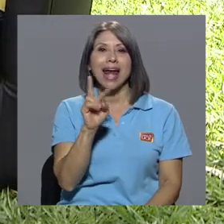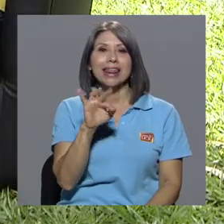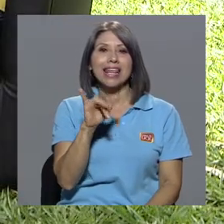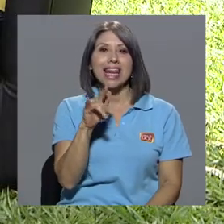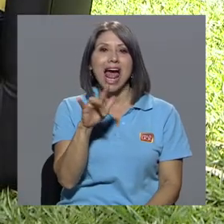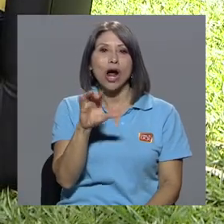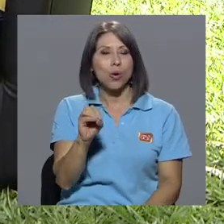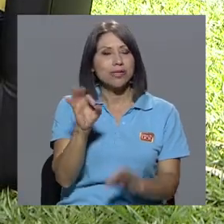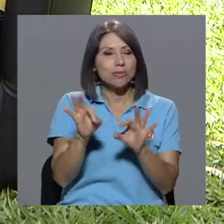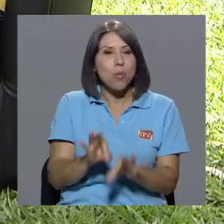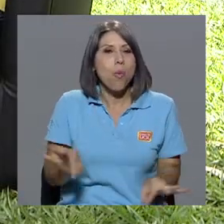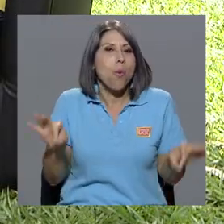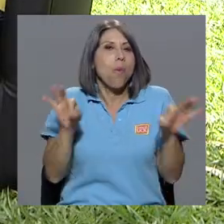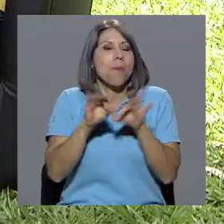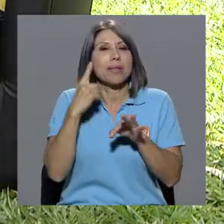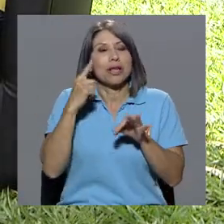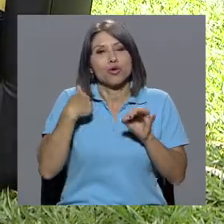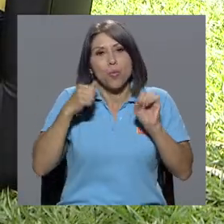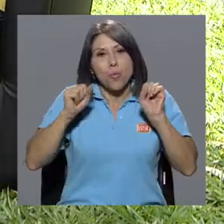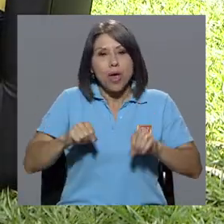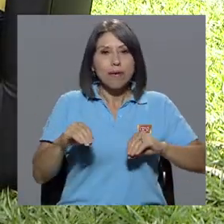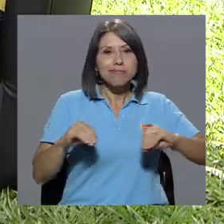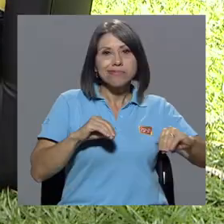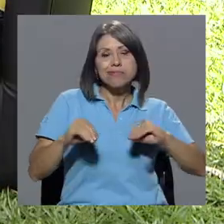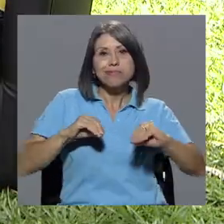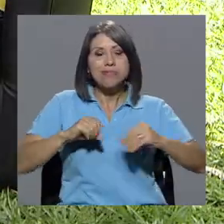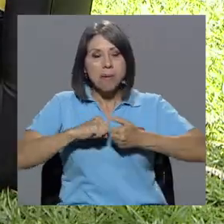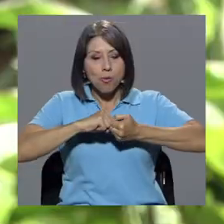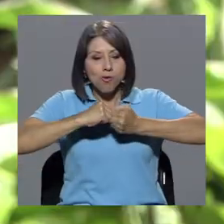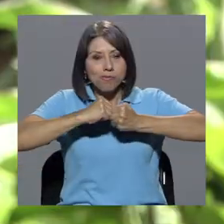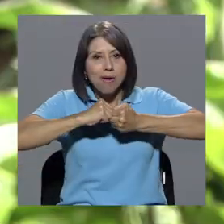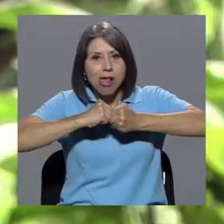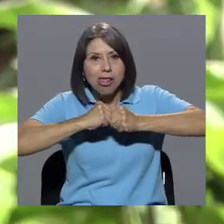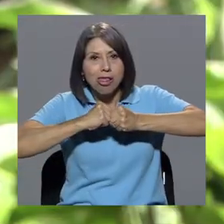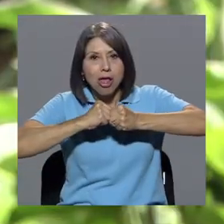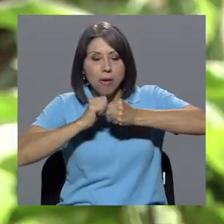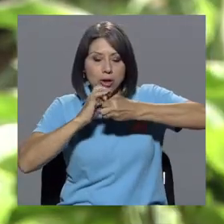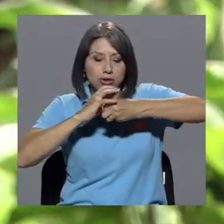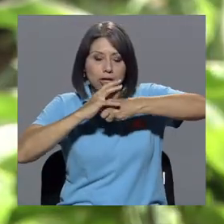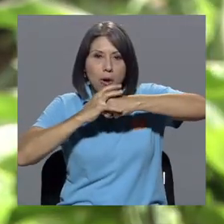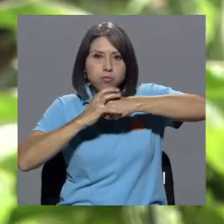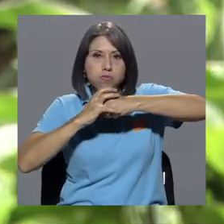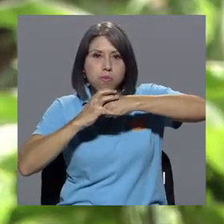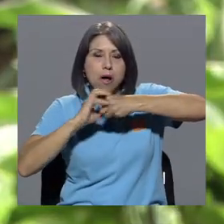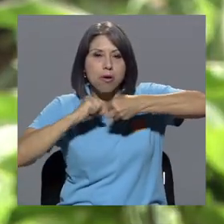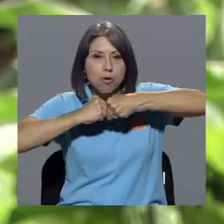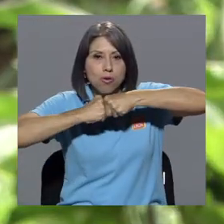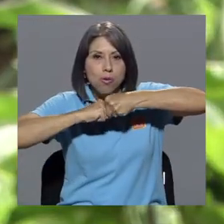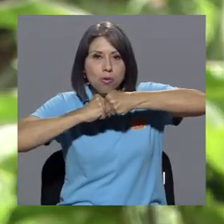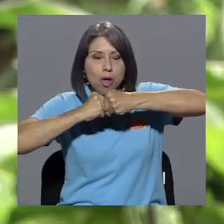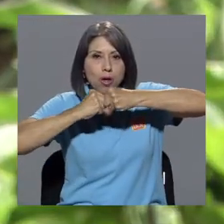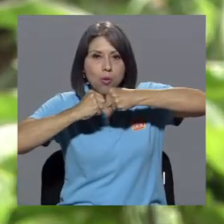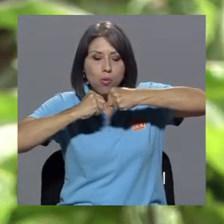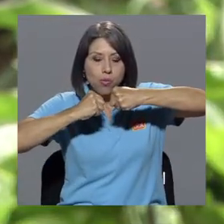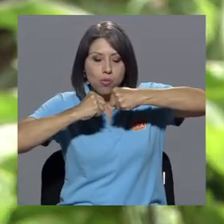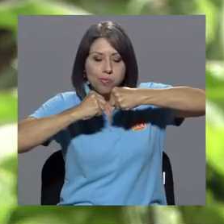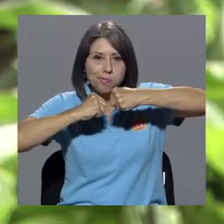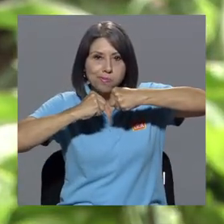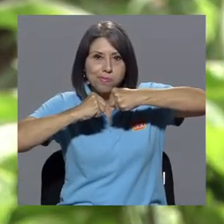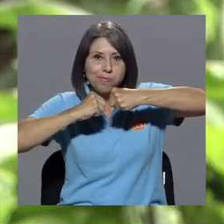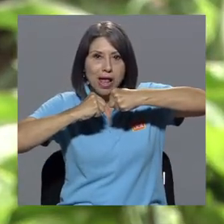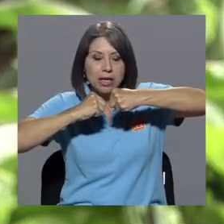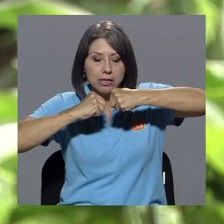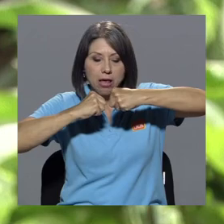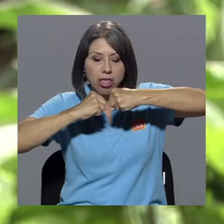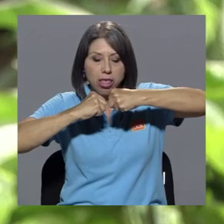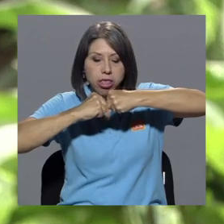articular es necesario para que yo pueda movilizar esa articulación. Pero si el cartílago desaparece, un hueso va a pegar directamente sobre otro